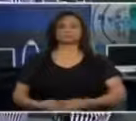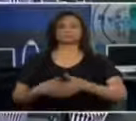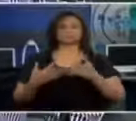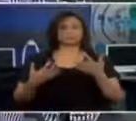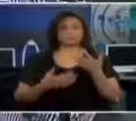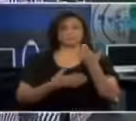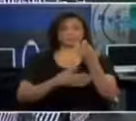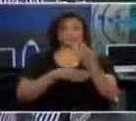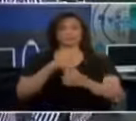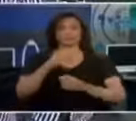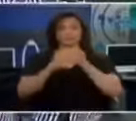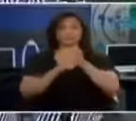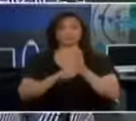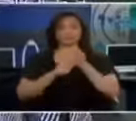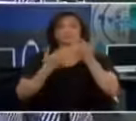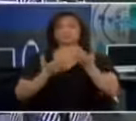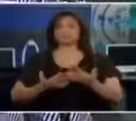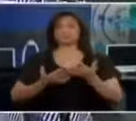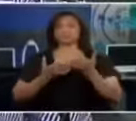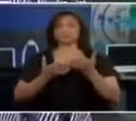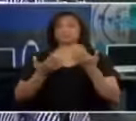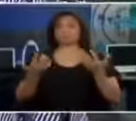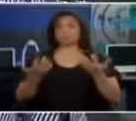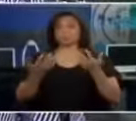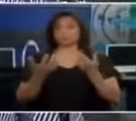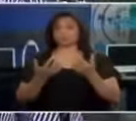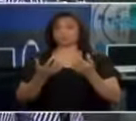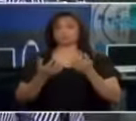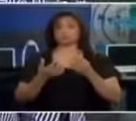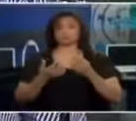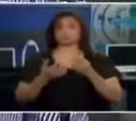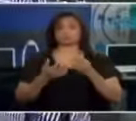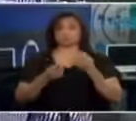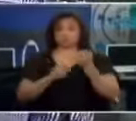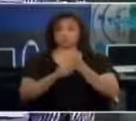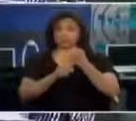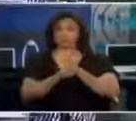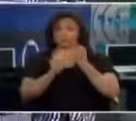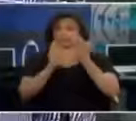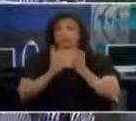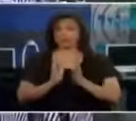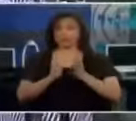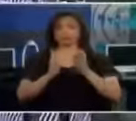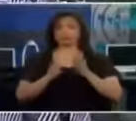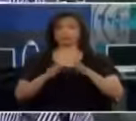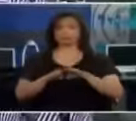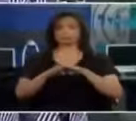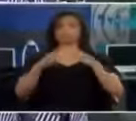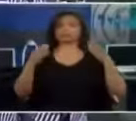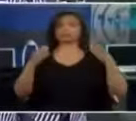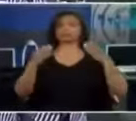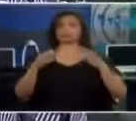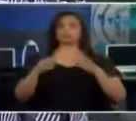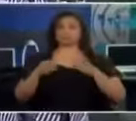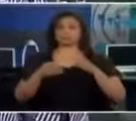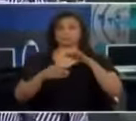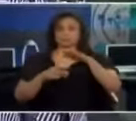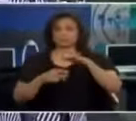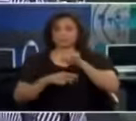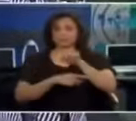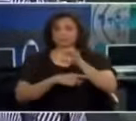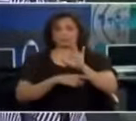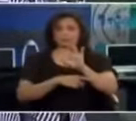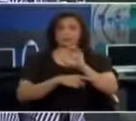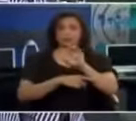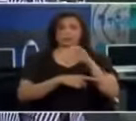A 15 años de espera, hoy se vieron los primeros empleados en la reapertura de la zona franca